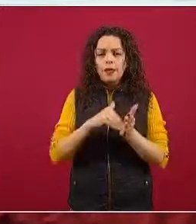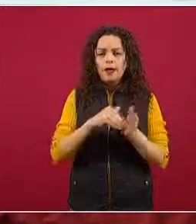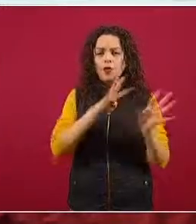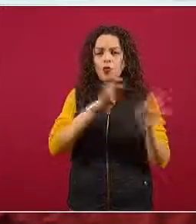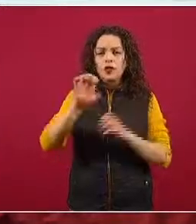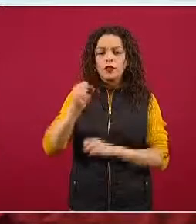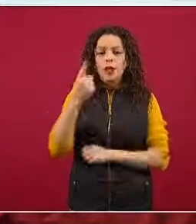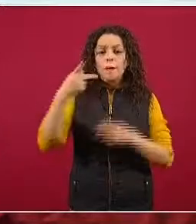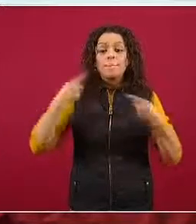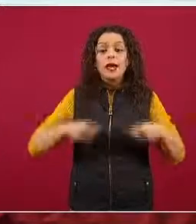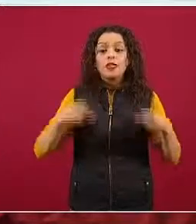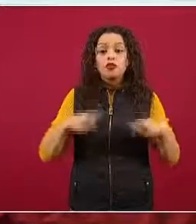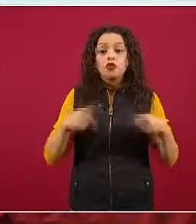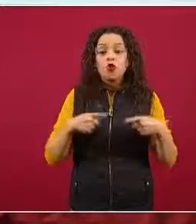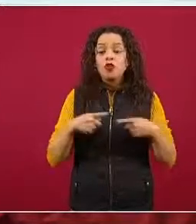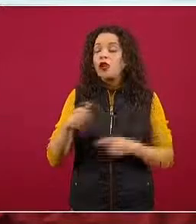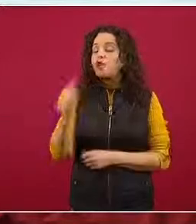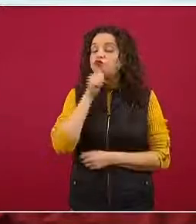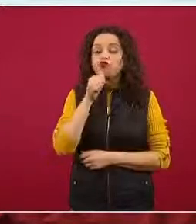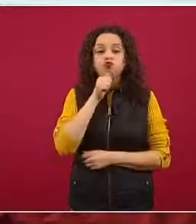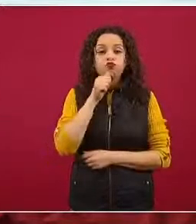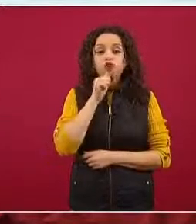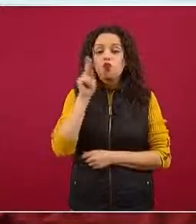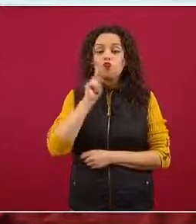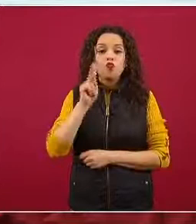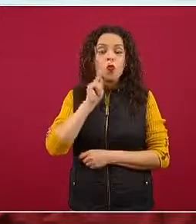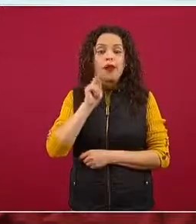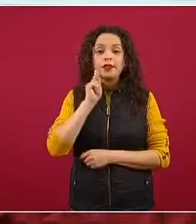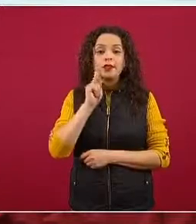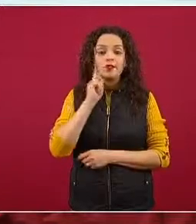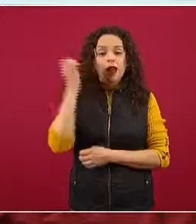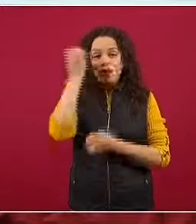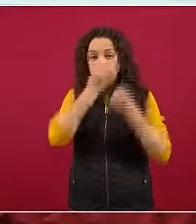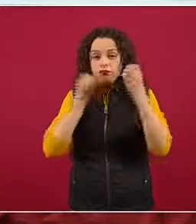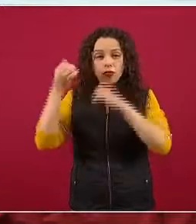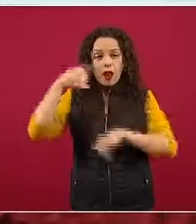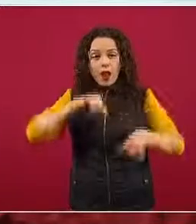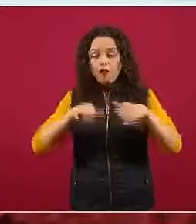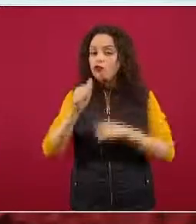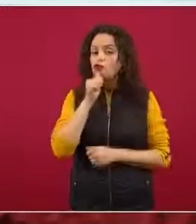209.461 personas a las que no se les tomó muestra y